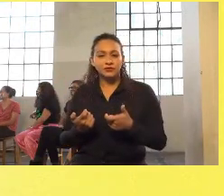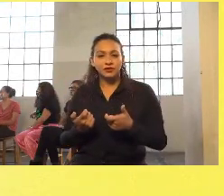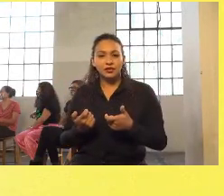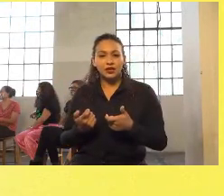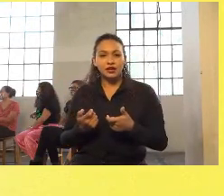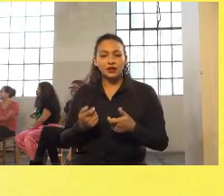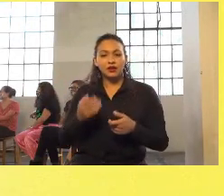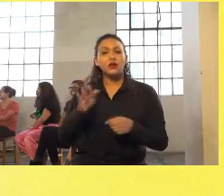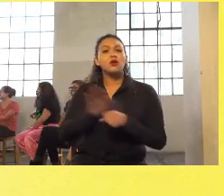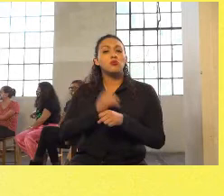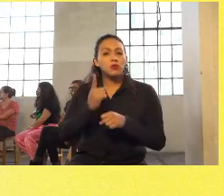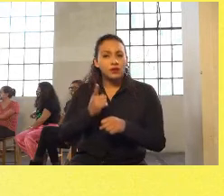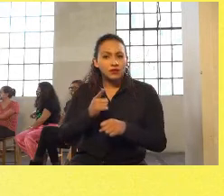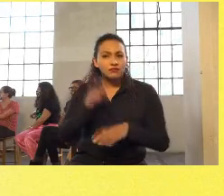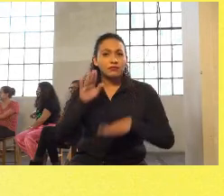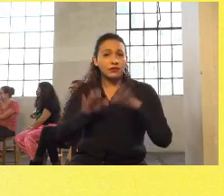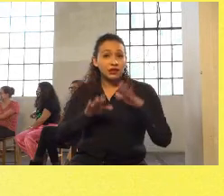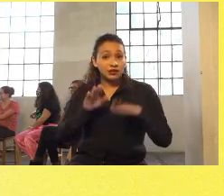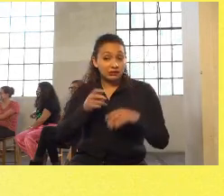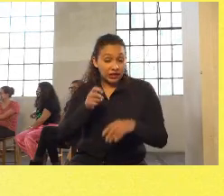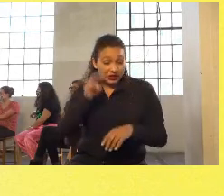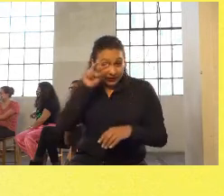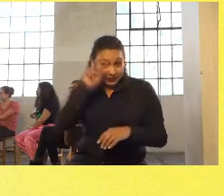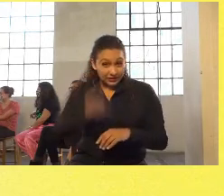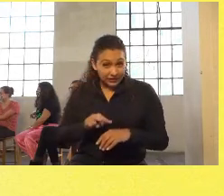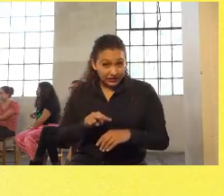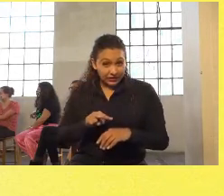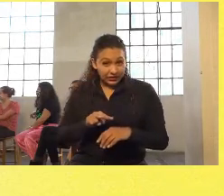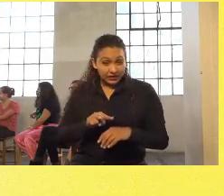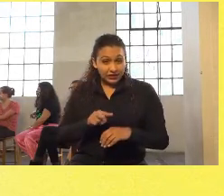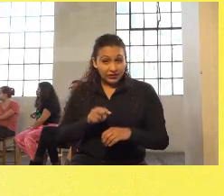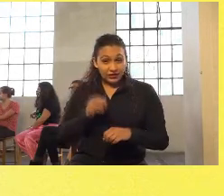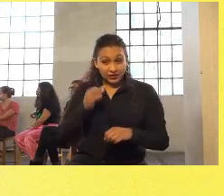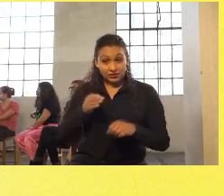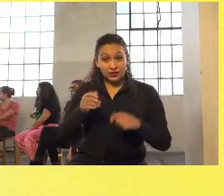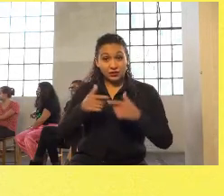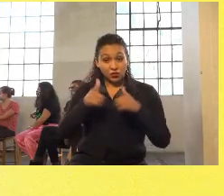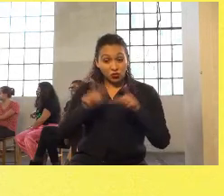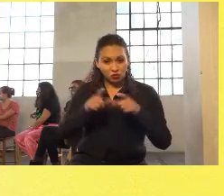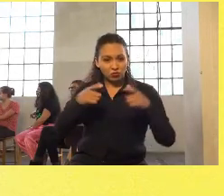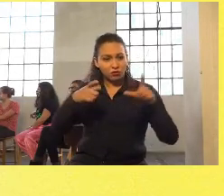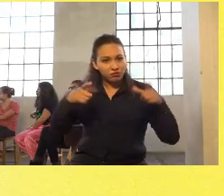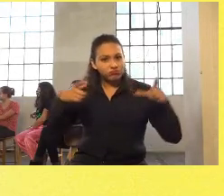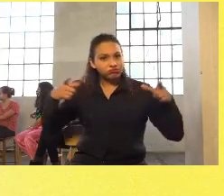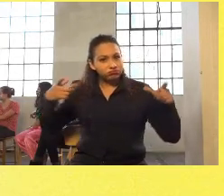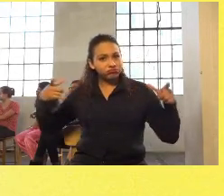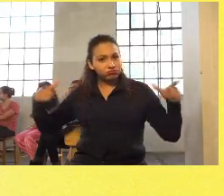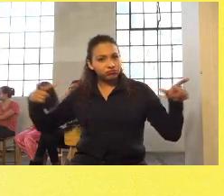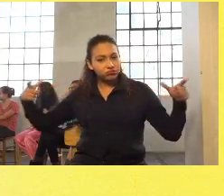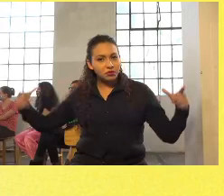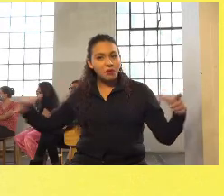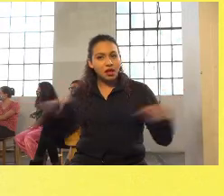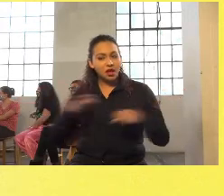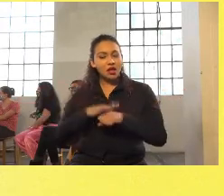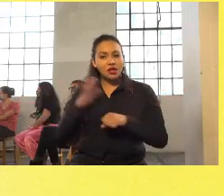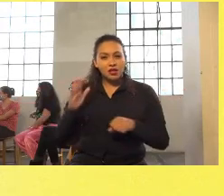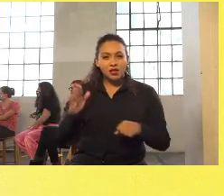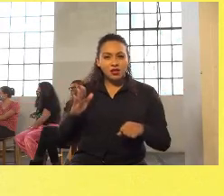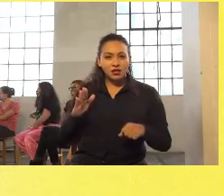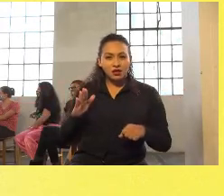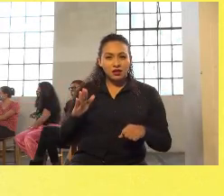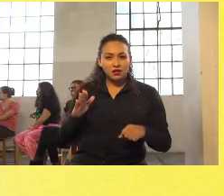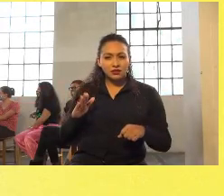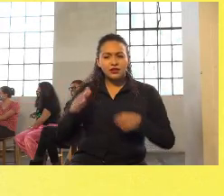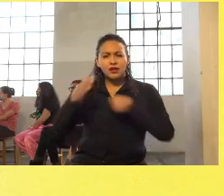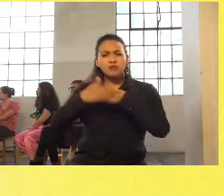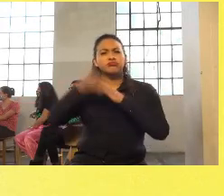porque no nos está dando la vida. También es una cosa muy loca, ha estado creciendo tremendamente algunas salas de luchadoras. Tenemos el